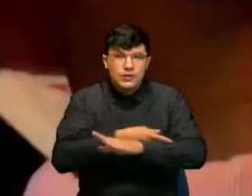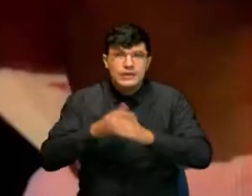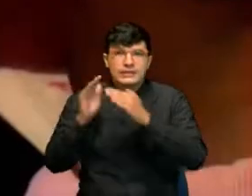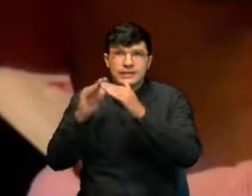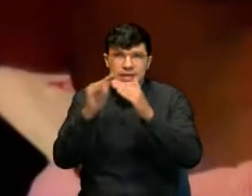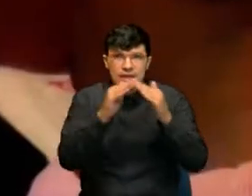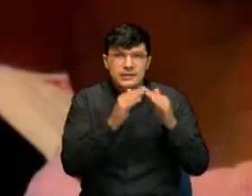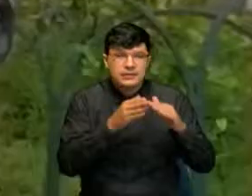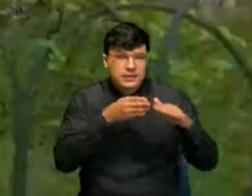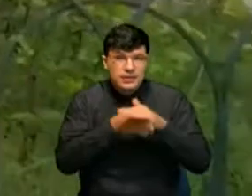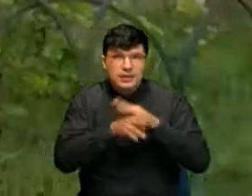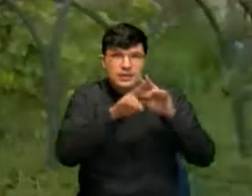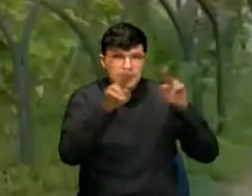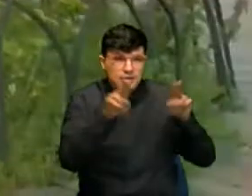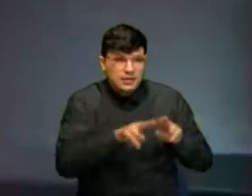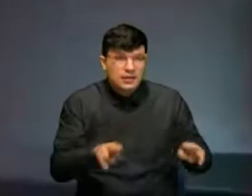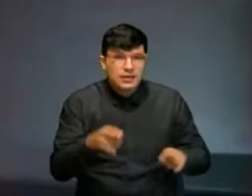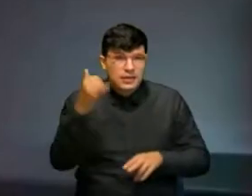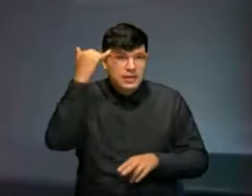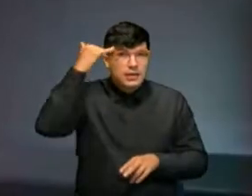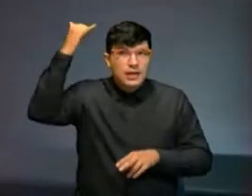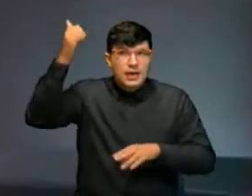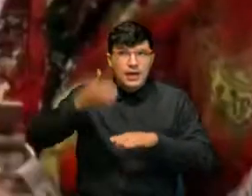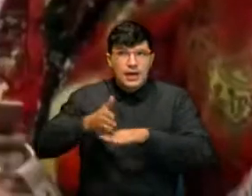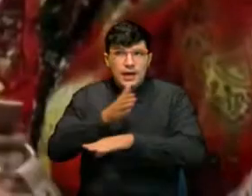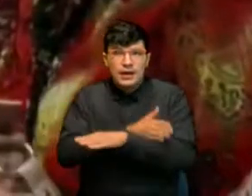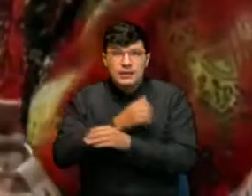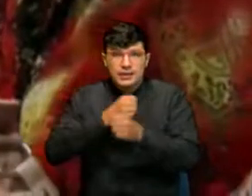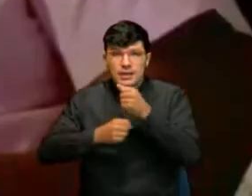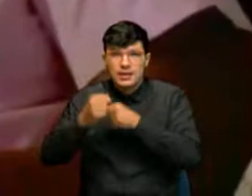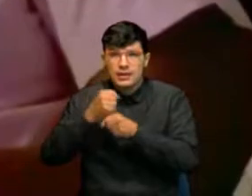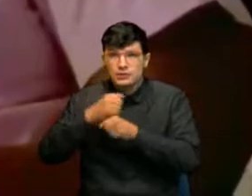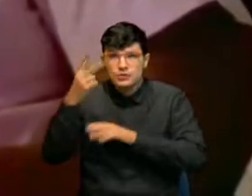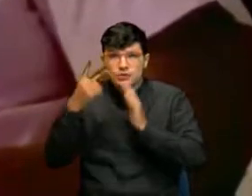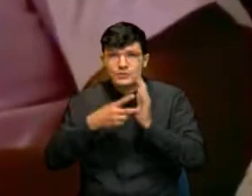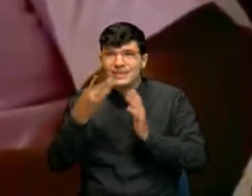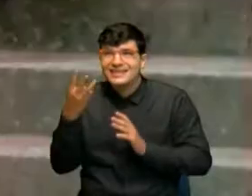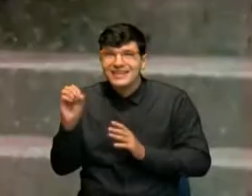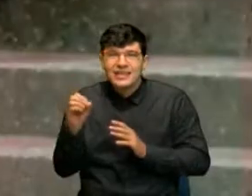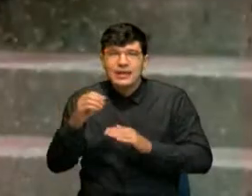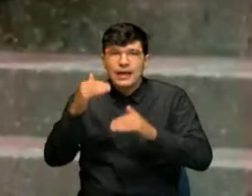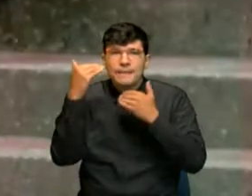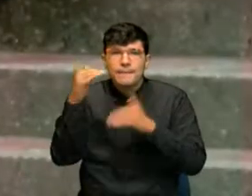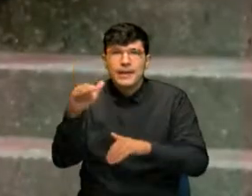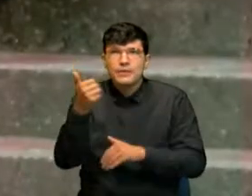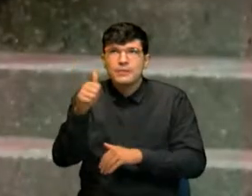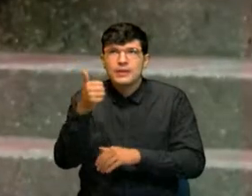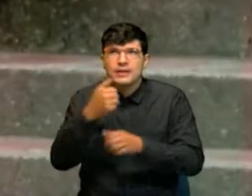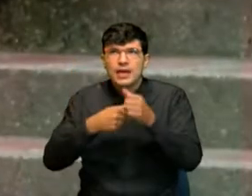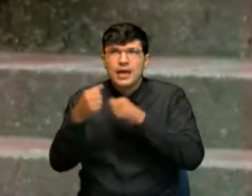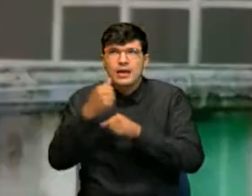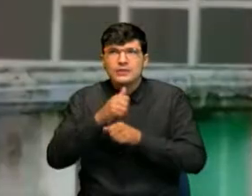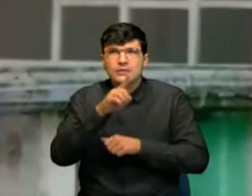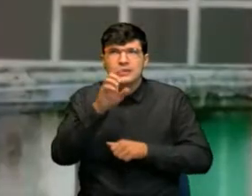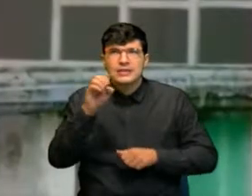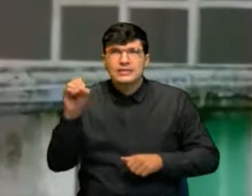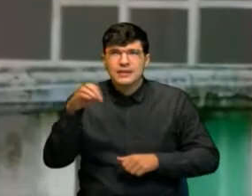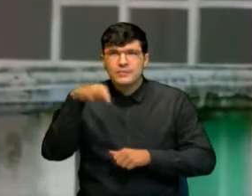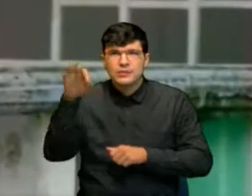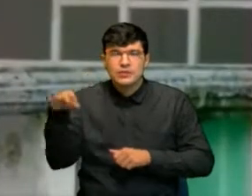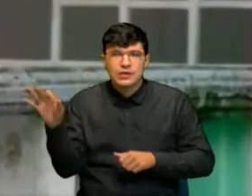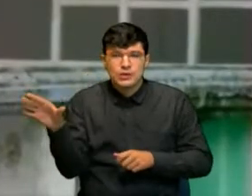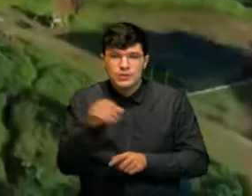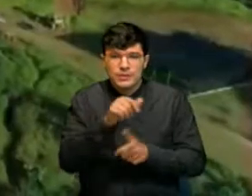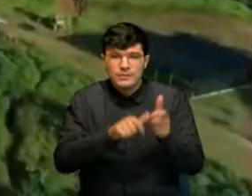la meta escrita, y la idea es que antes del año 2030, en menos de 10 años, el 100% de la población colombiana pueda